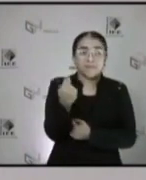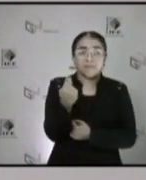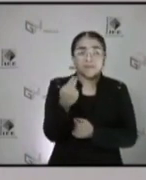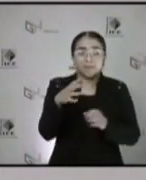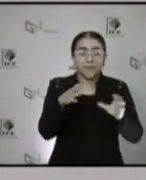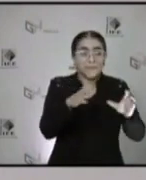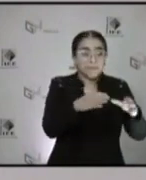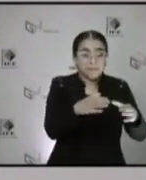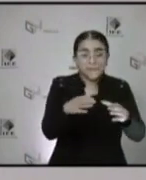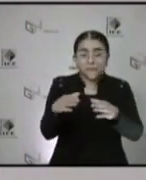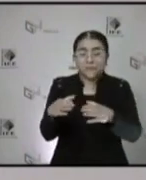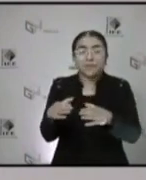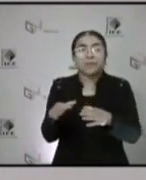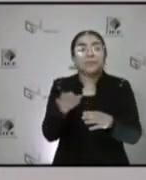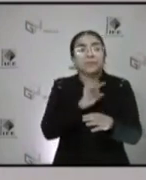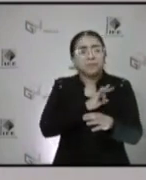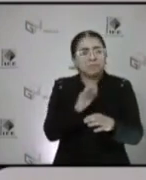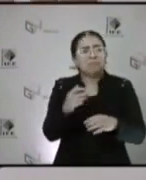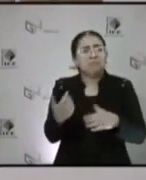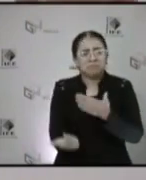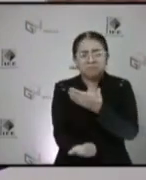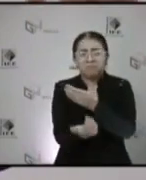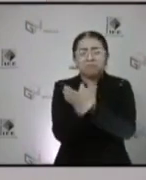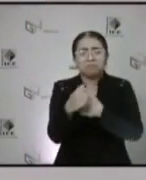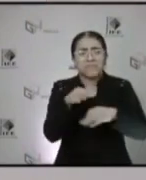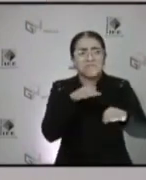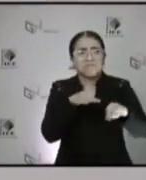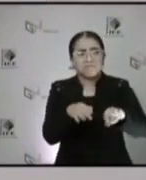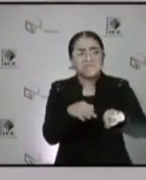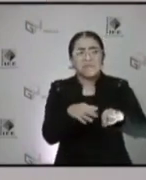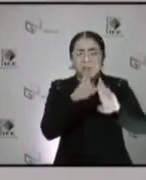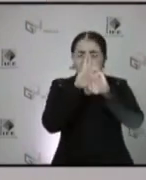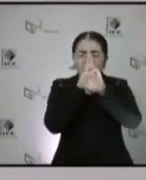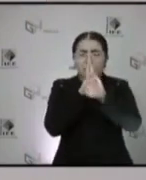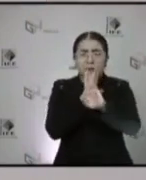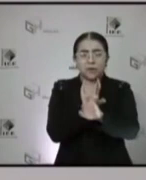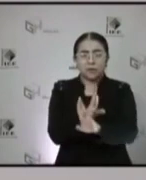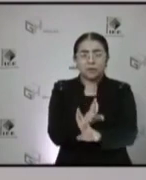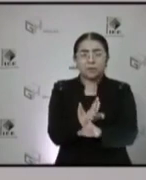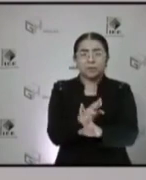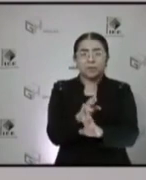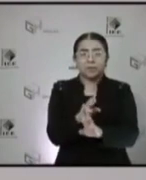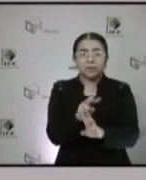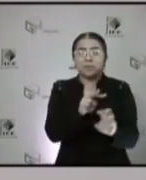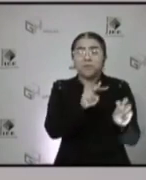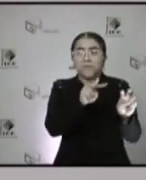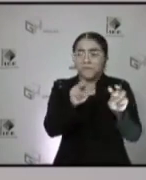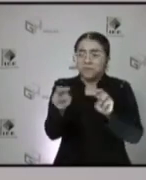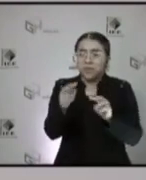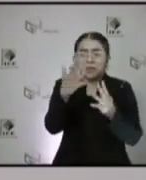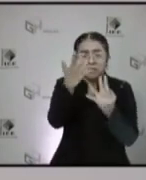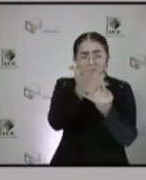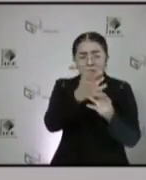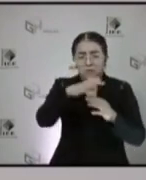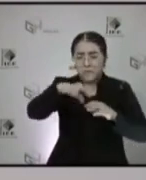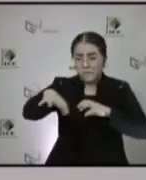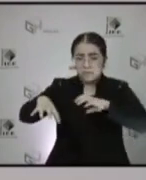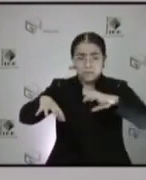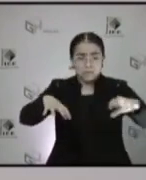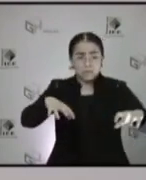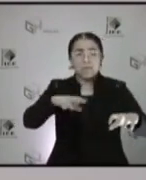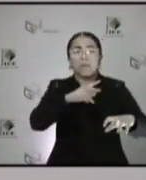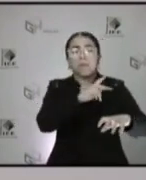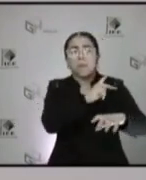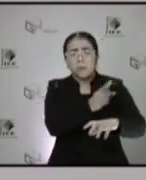área del Ejecutivo. Yo respeto absolutamente la división de poderes, lo he hecho en el transcurso de mi